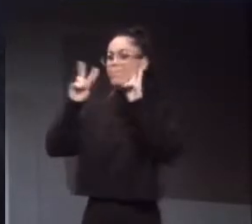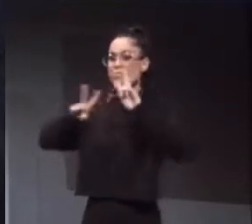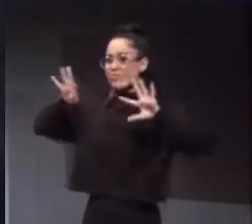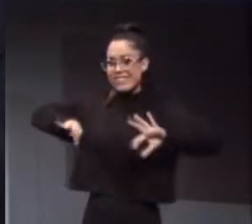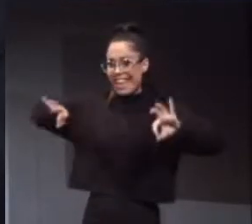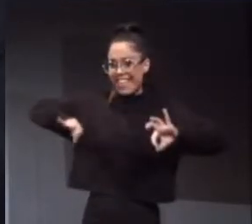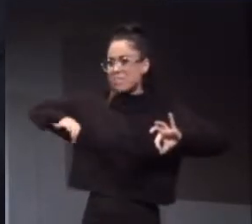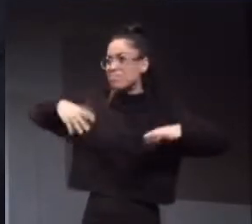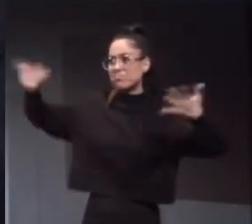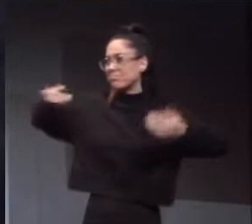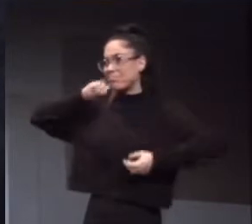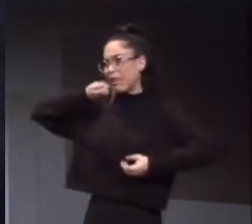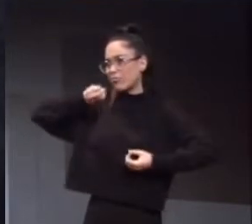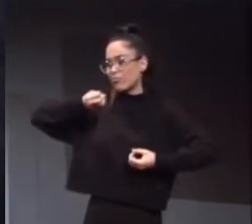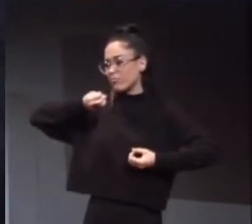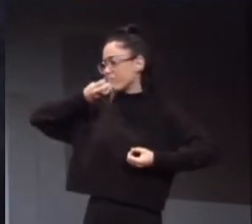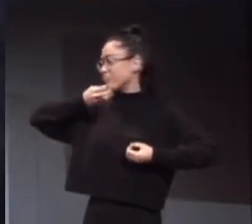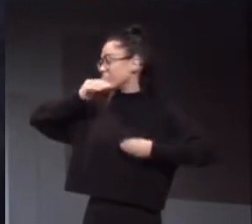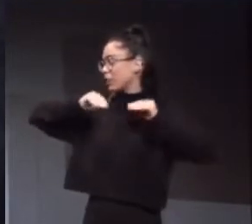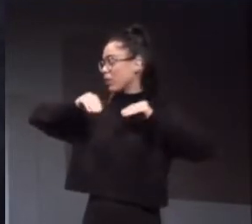adelante por favor